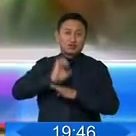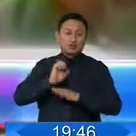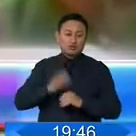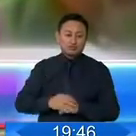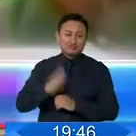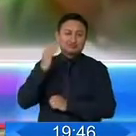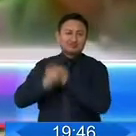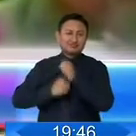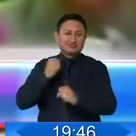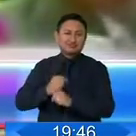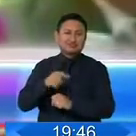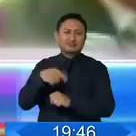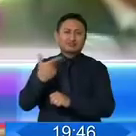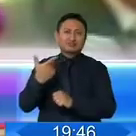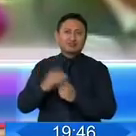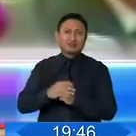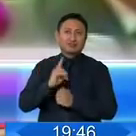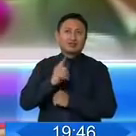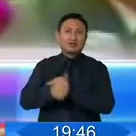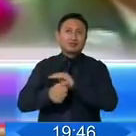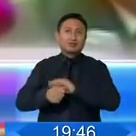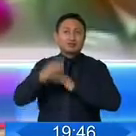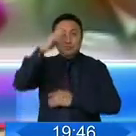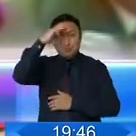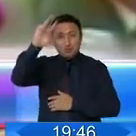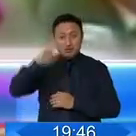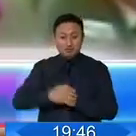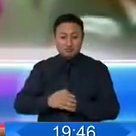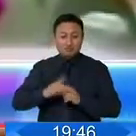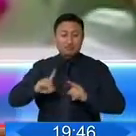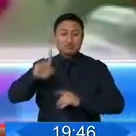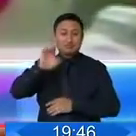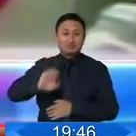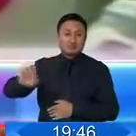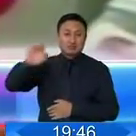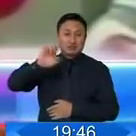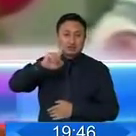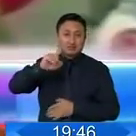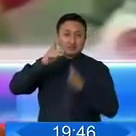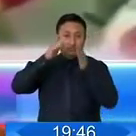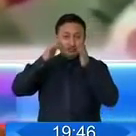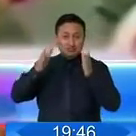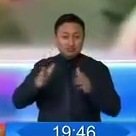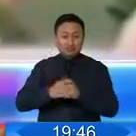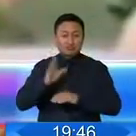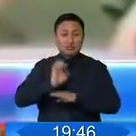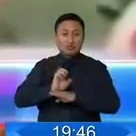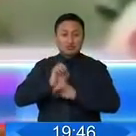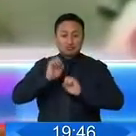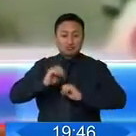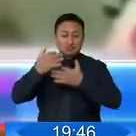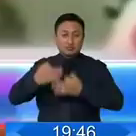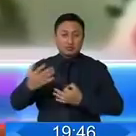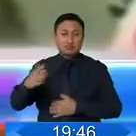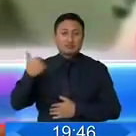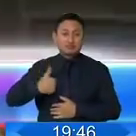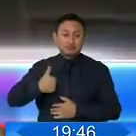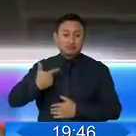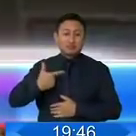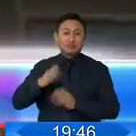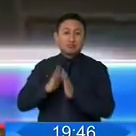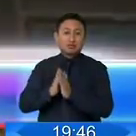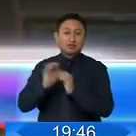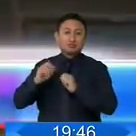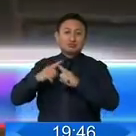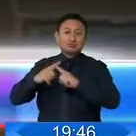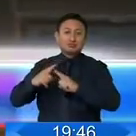varios años, Verduga mantenía un estatus de refugiado en México, pero desde enero pasado, la Cancillería ecuatoriana anunció que había formalizado a Argentina el pedido de extradición